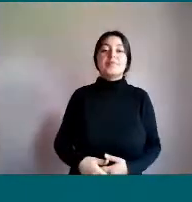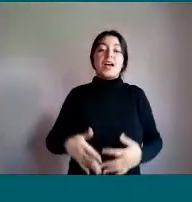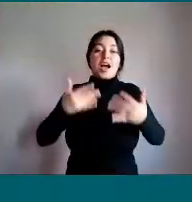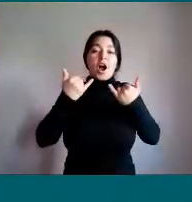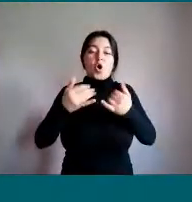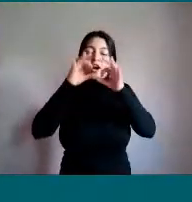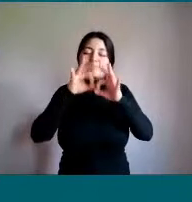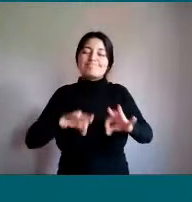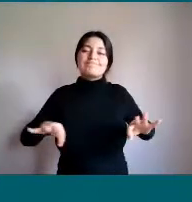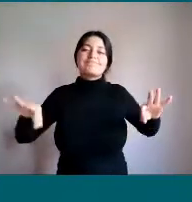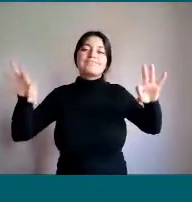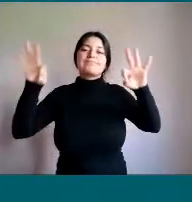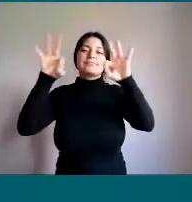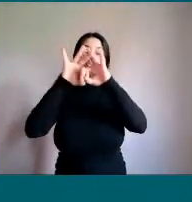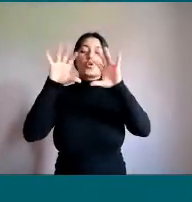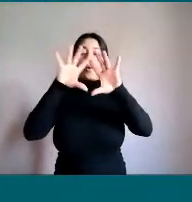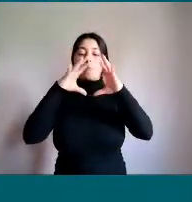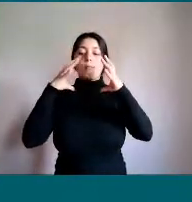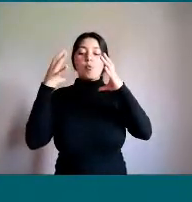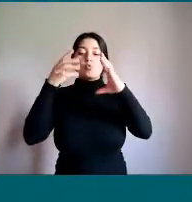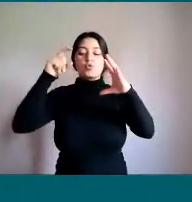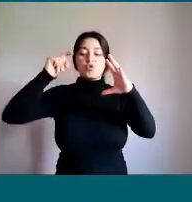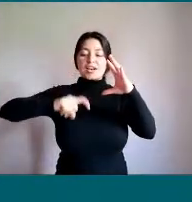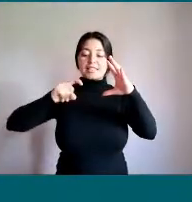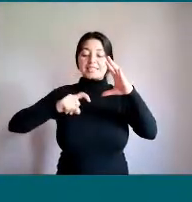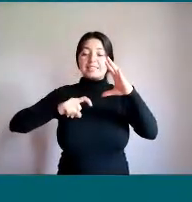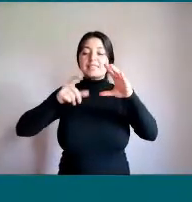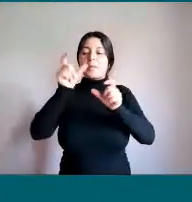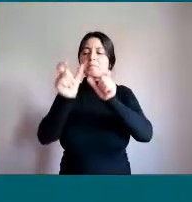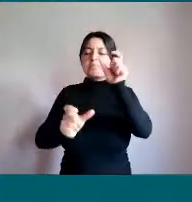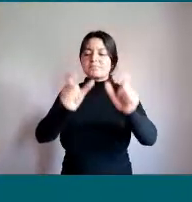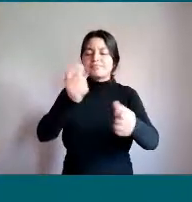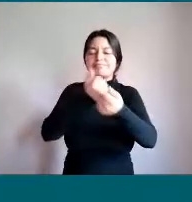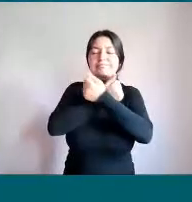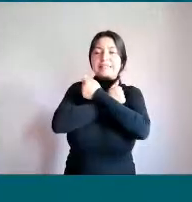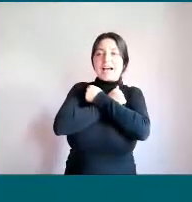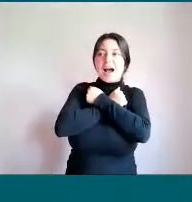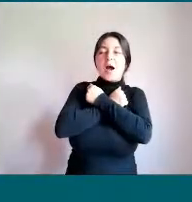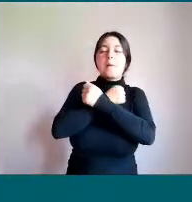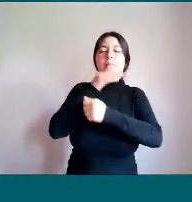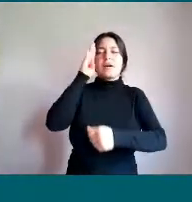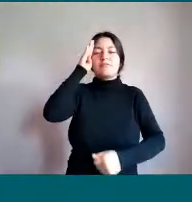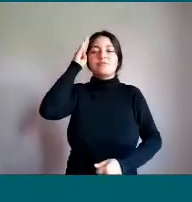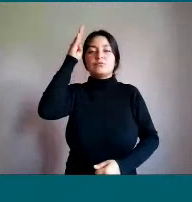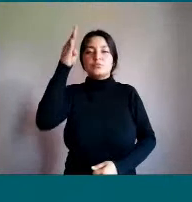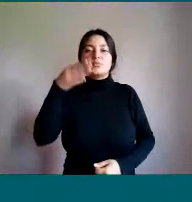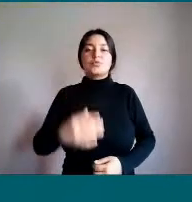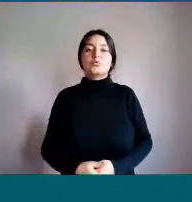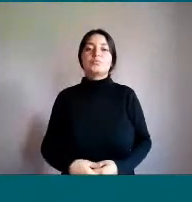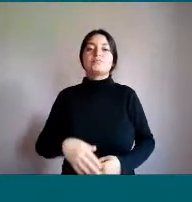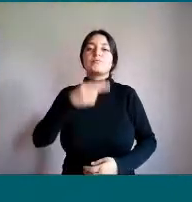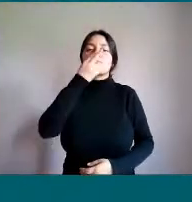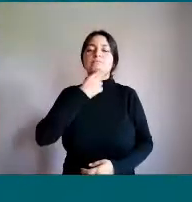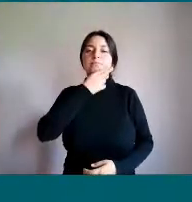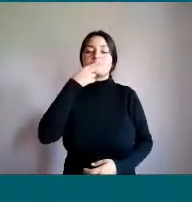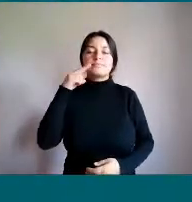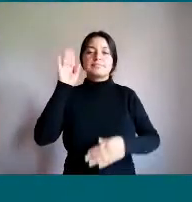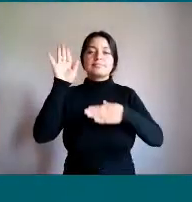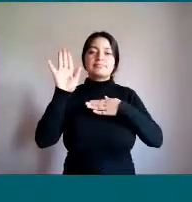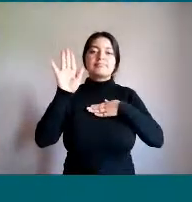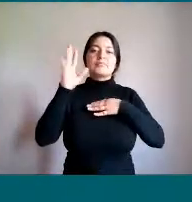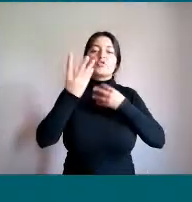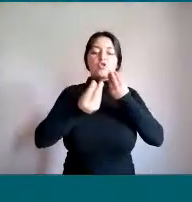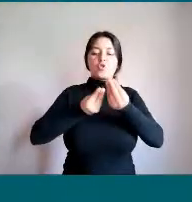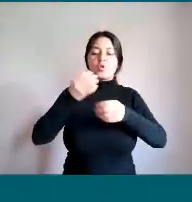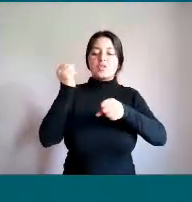nunca se os olvide que el mundo necesita gente que ama, que se arriesgue y comprometida con lo que hace. Muchísimas gracias